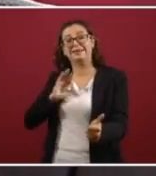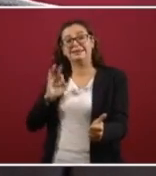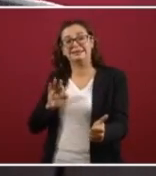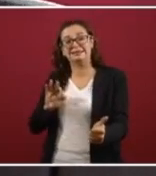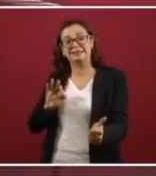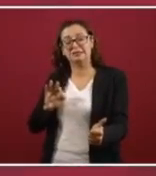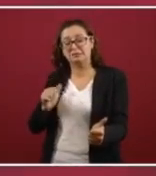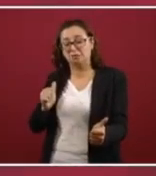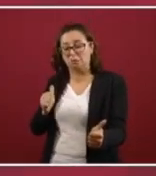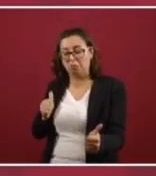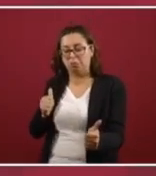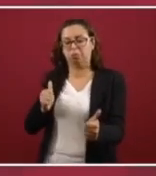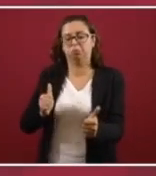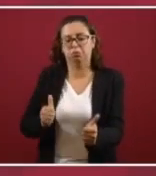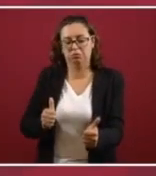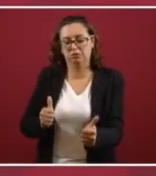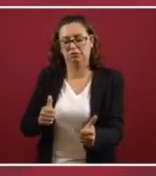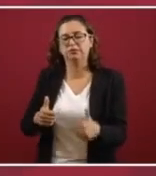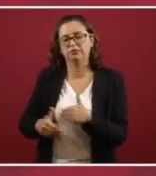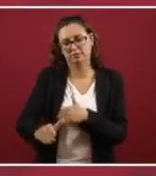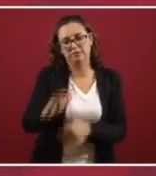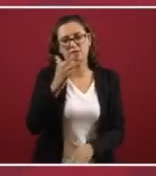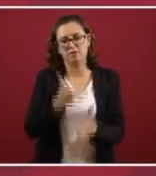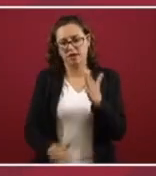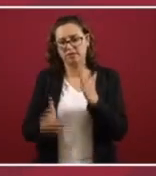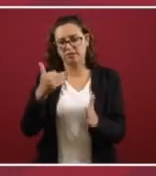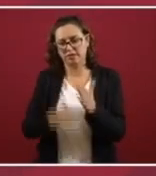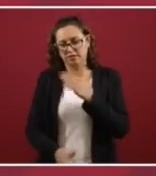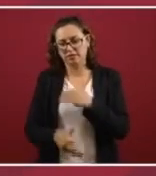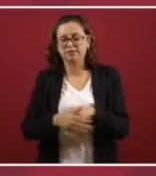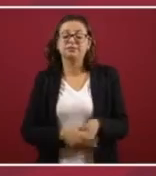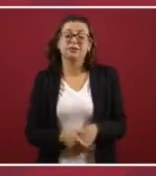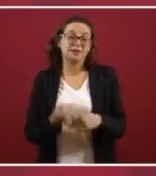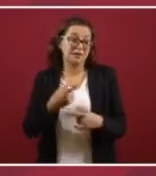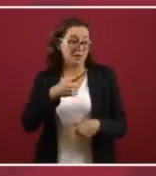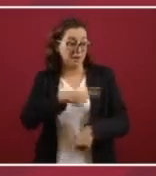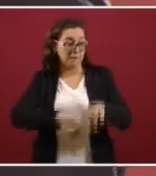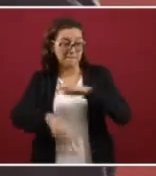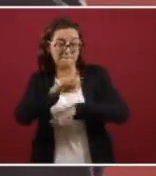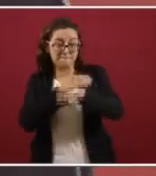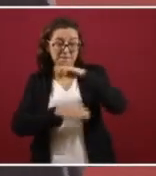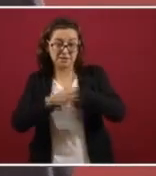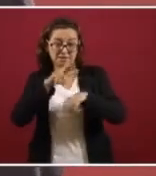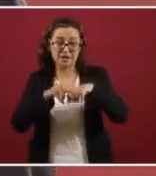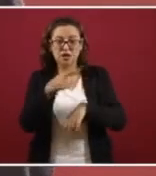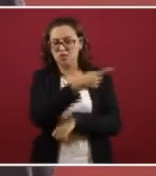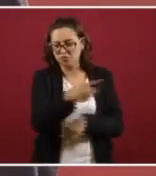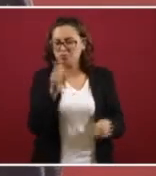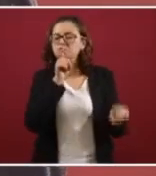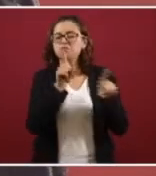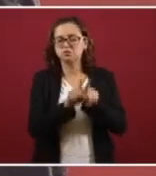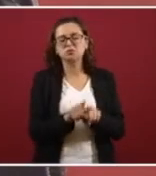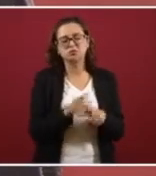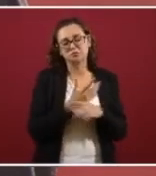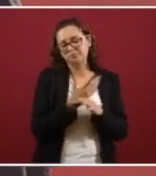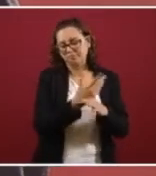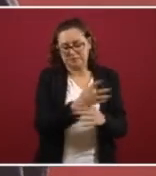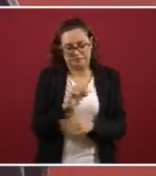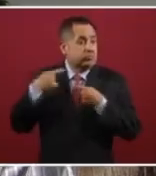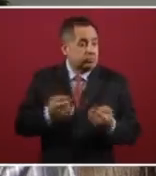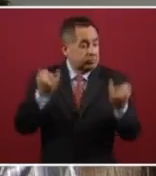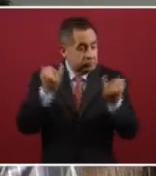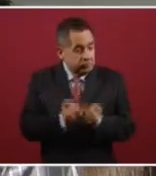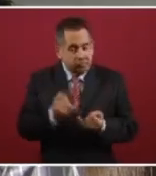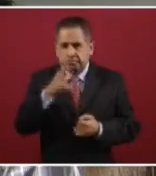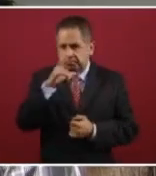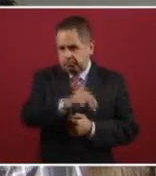lo comparten los mismos empresarios. Finalmente, pidió a la población que durante la marcha del próximo 2 de octubre se